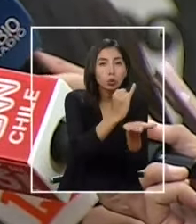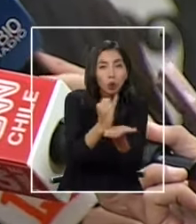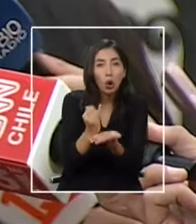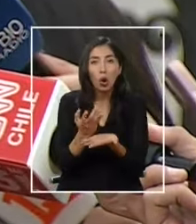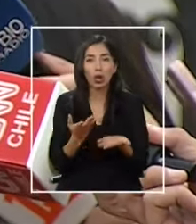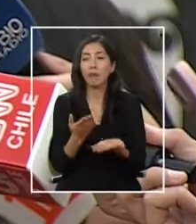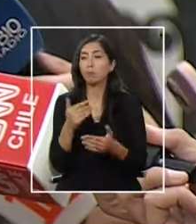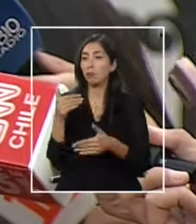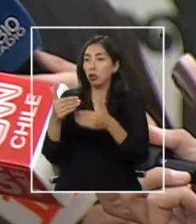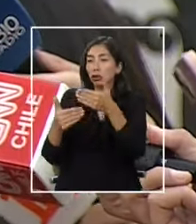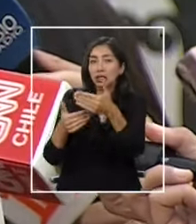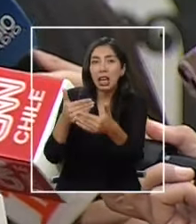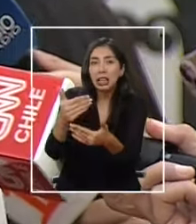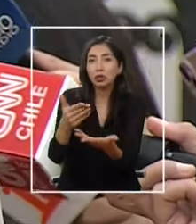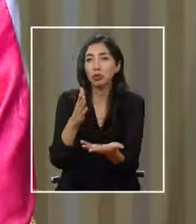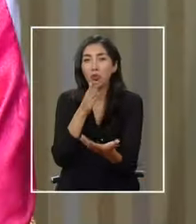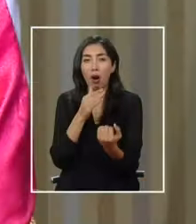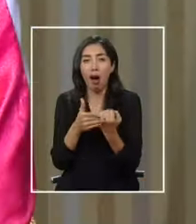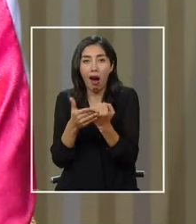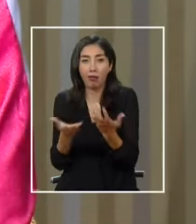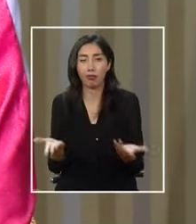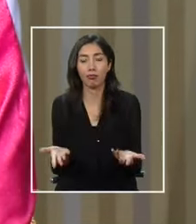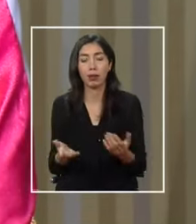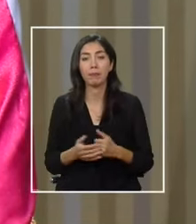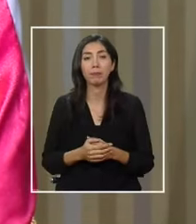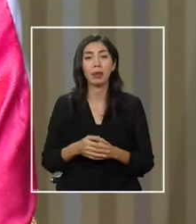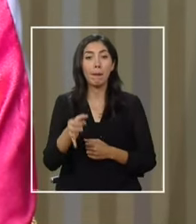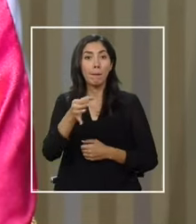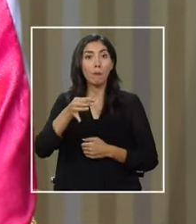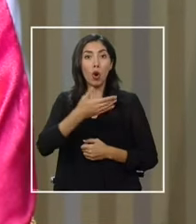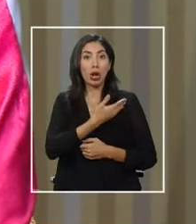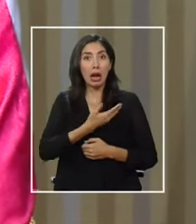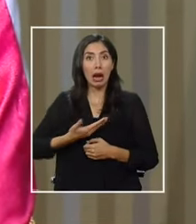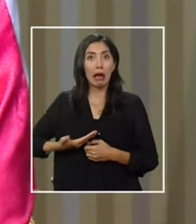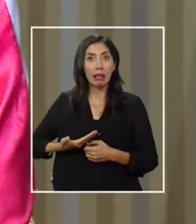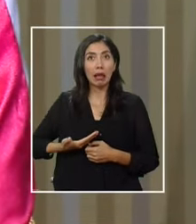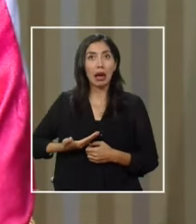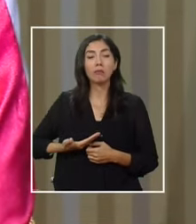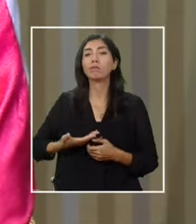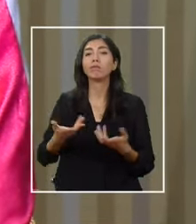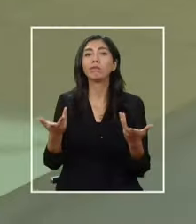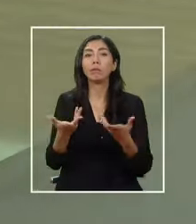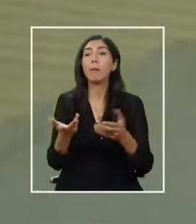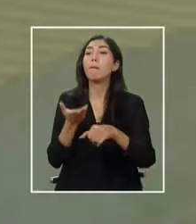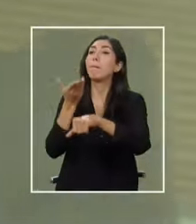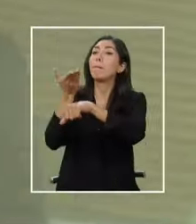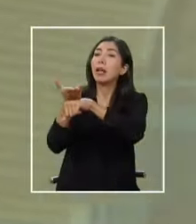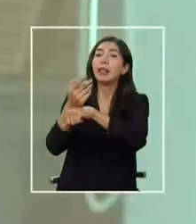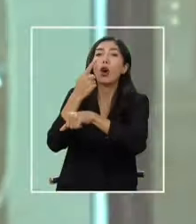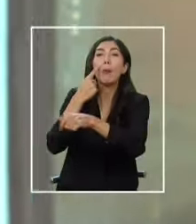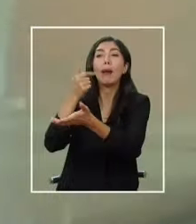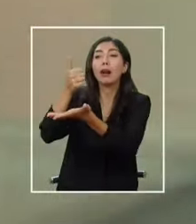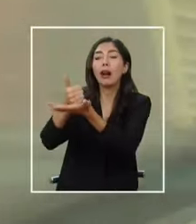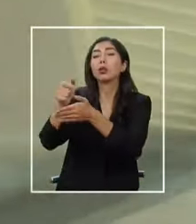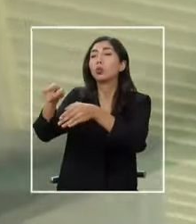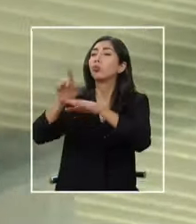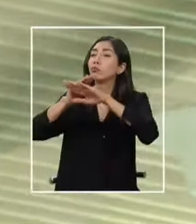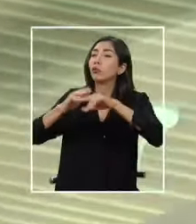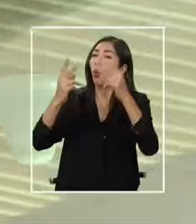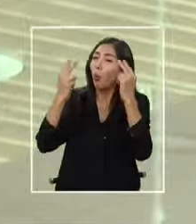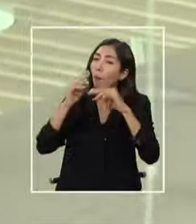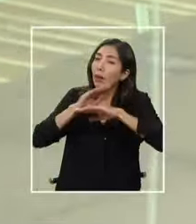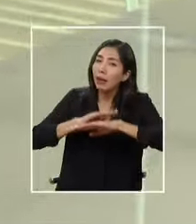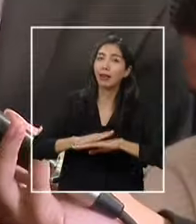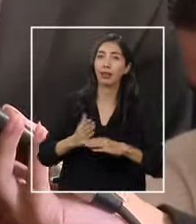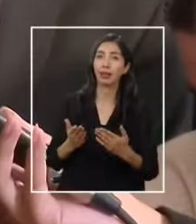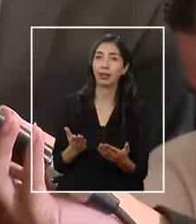contribuye a los procesos en particular de investigación. La Moneda no compartió los dichos e incluso le pidió humildad al alcalde de Recoleta. Uno no